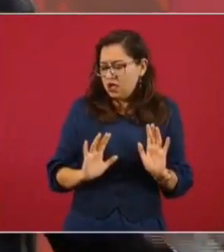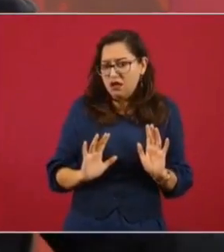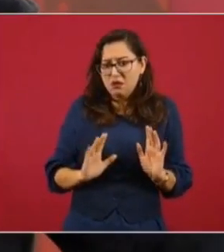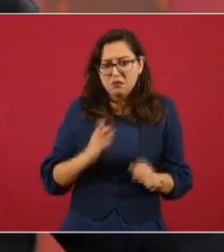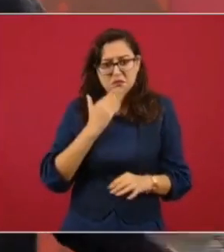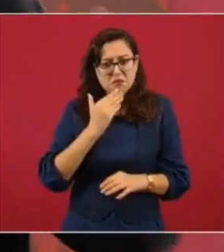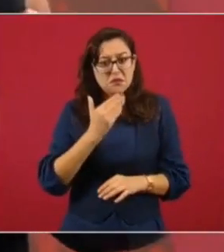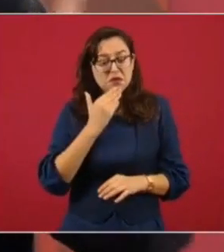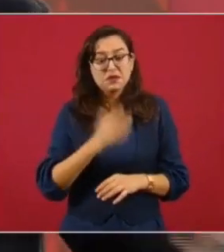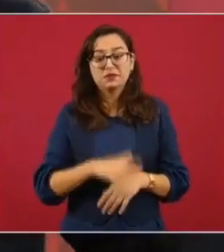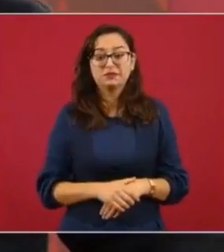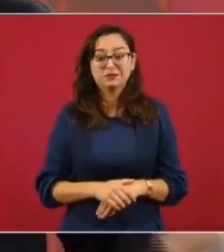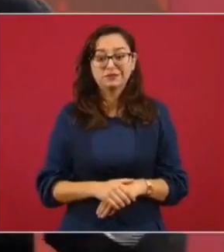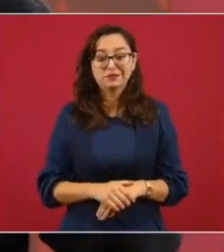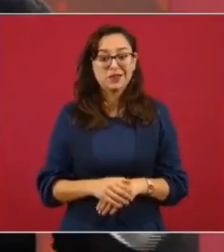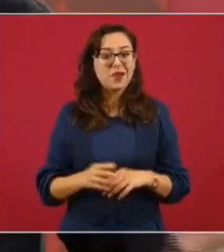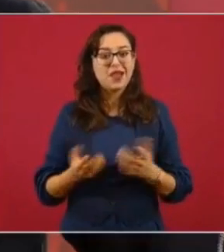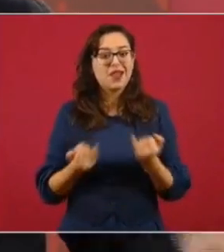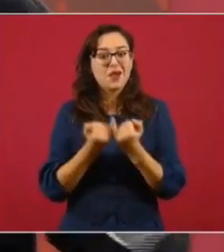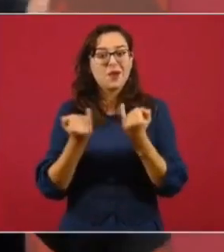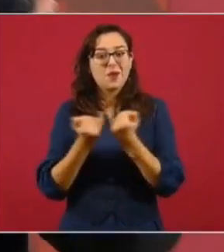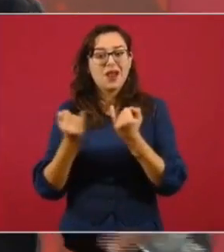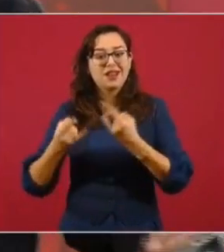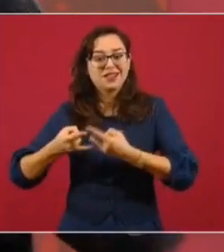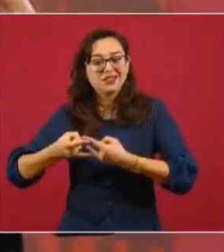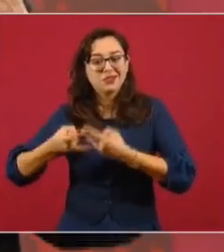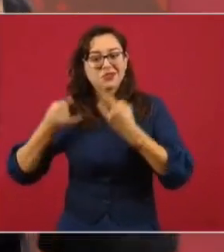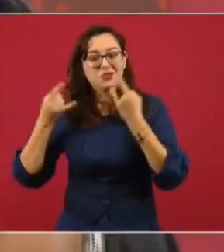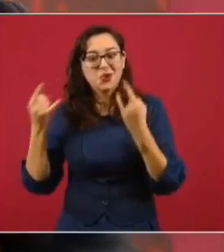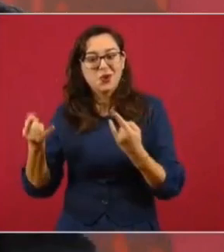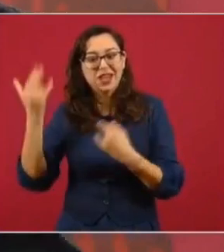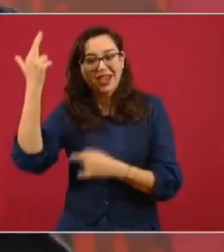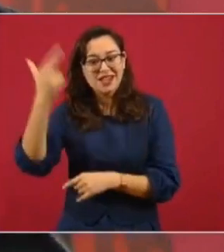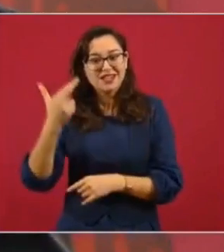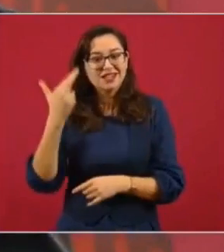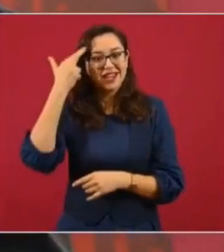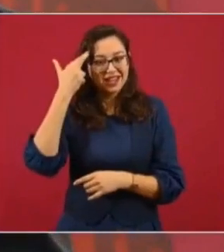que llegaron a manifestarse al palacio